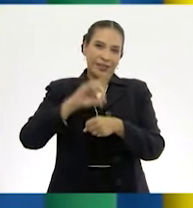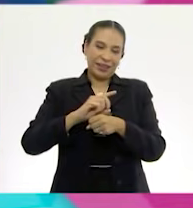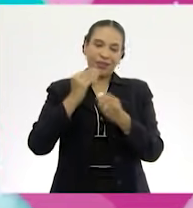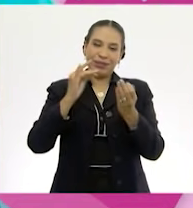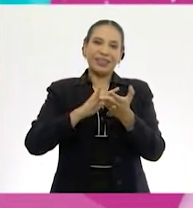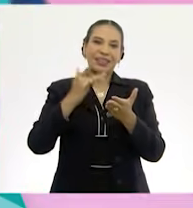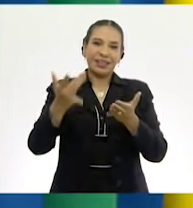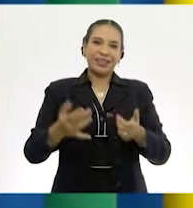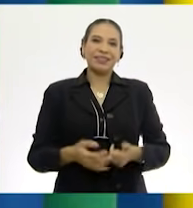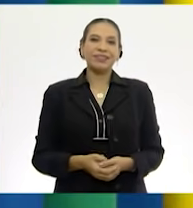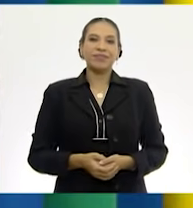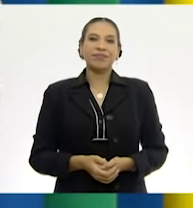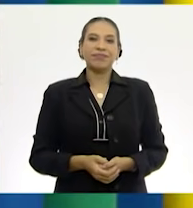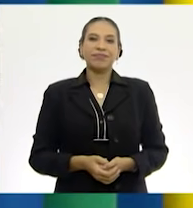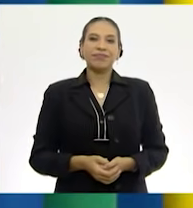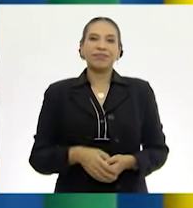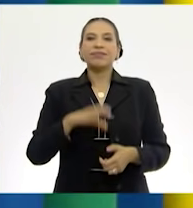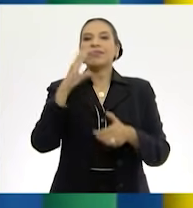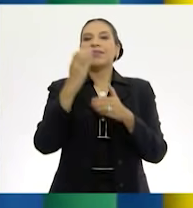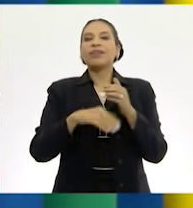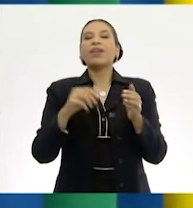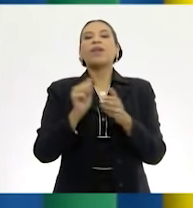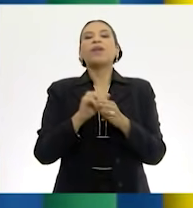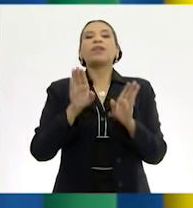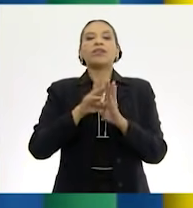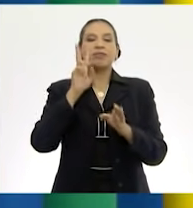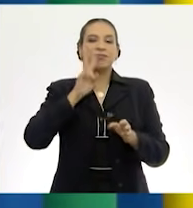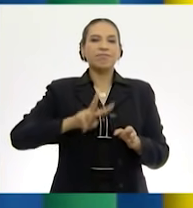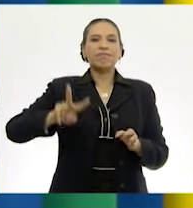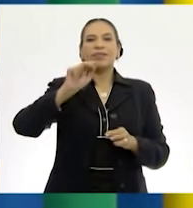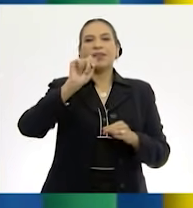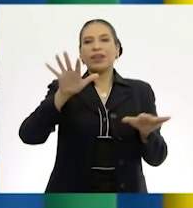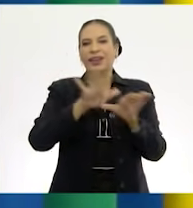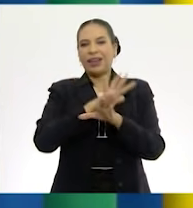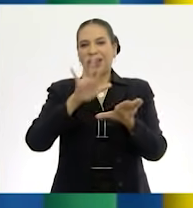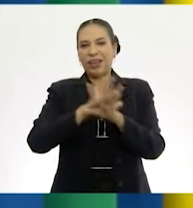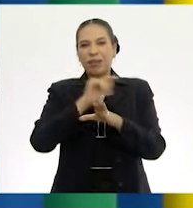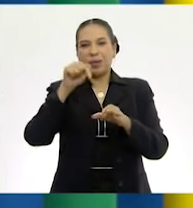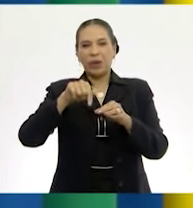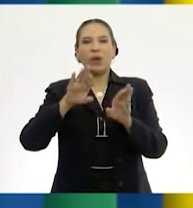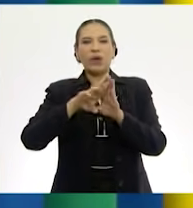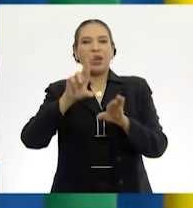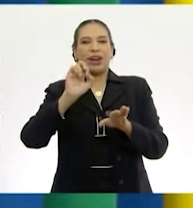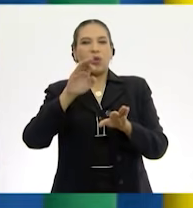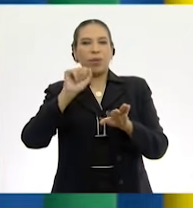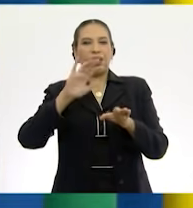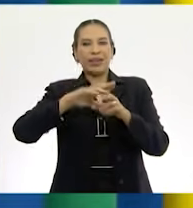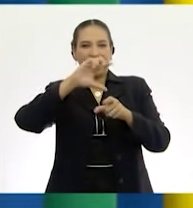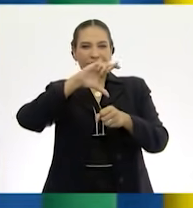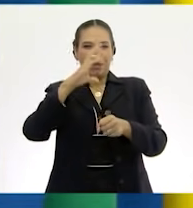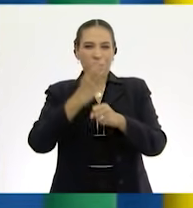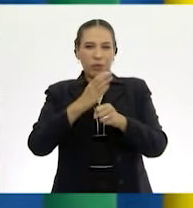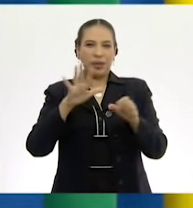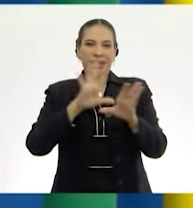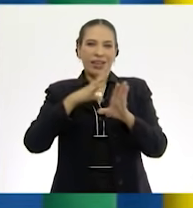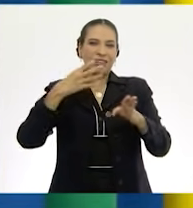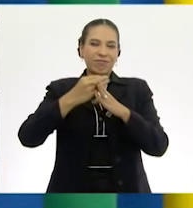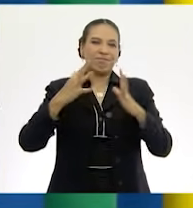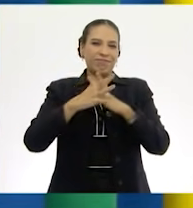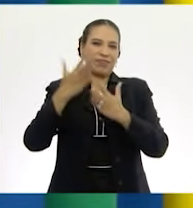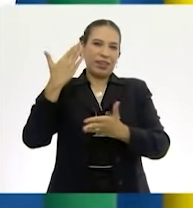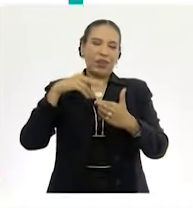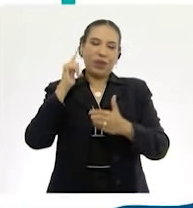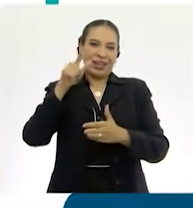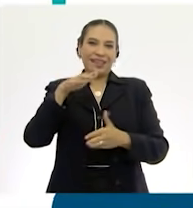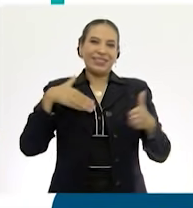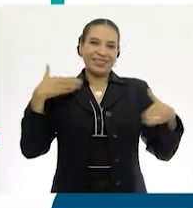Muchas gracias. Hemos terminado con Panorama de la Reforma y la República Restaurada. Espero que lo hayan disfrutado tanto como